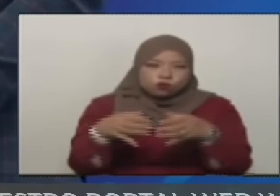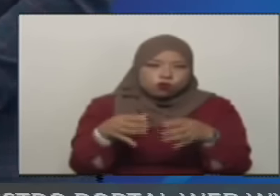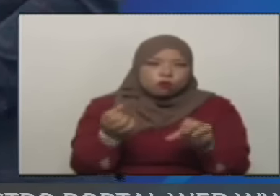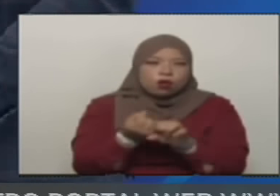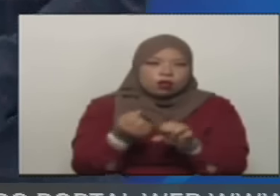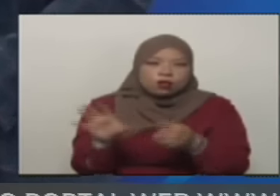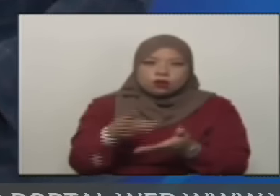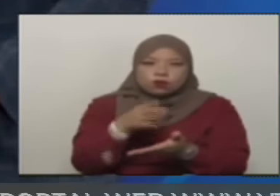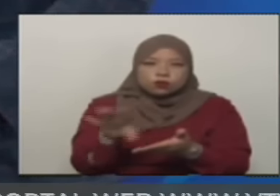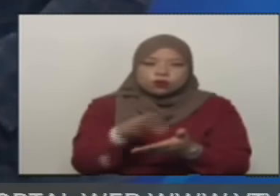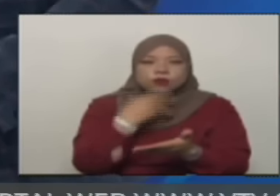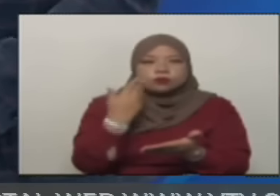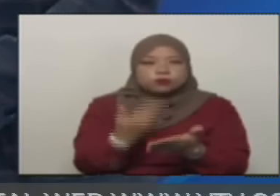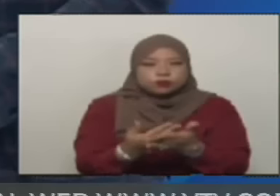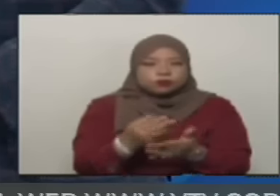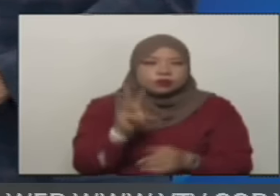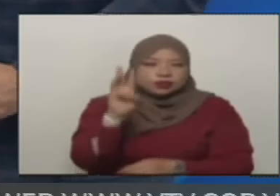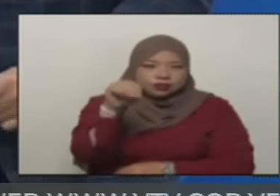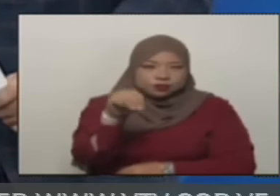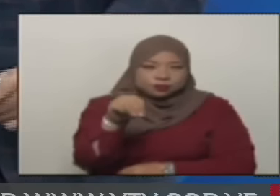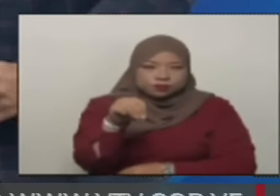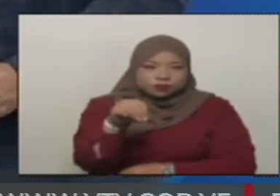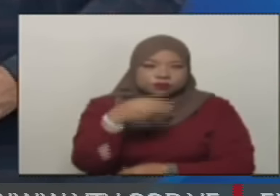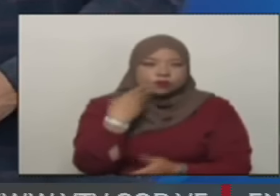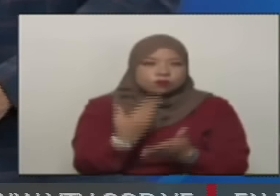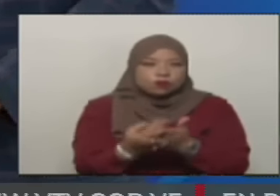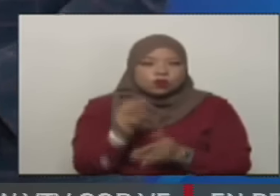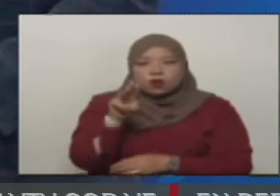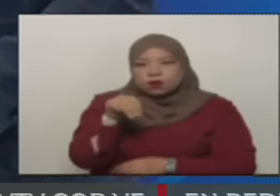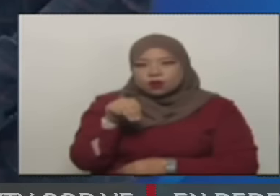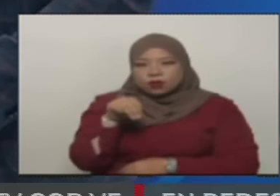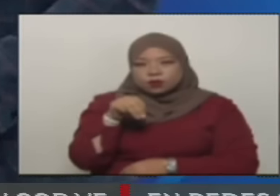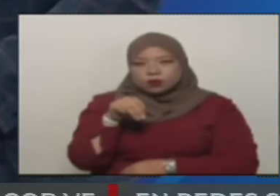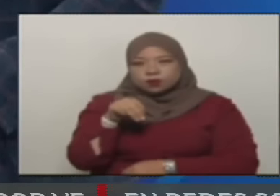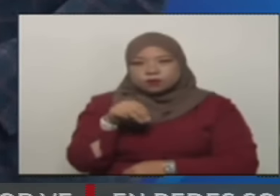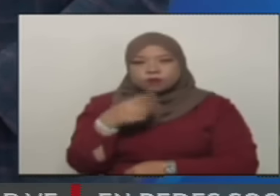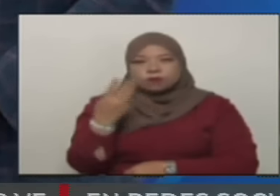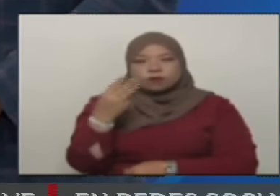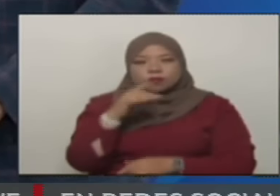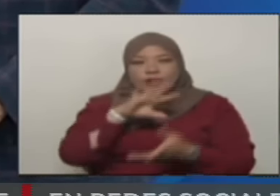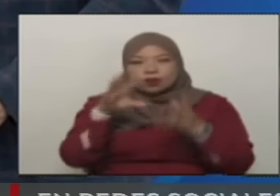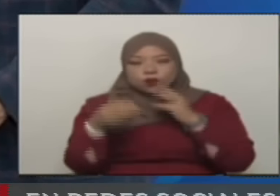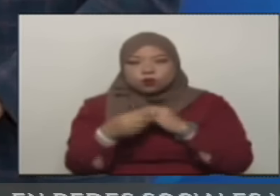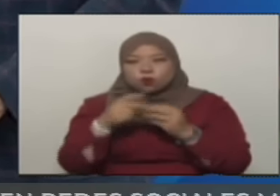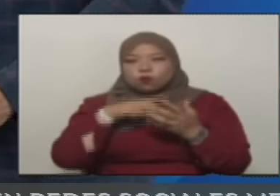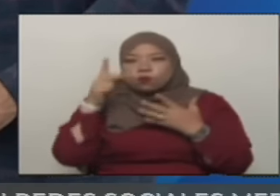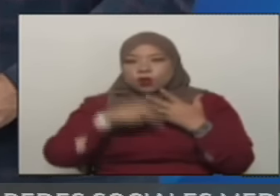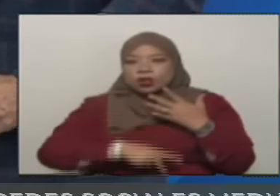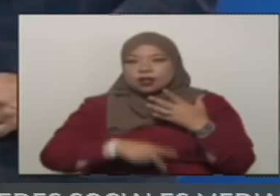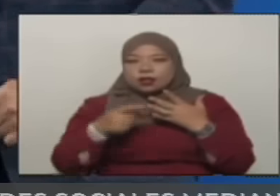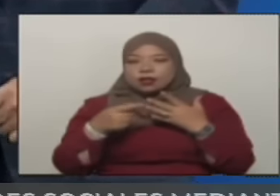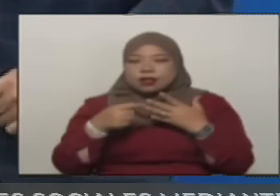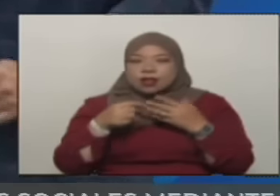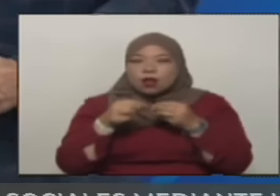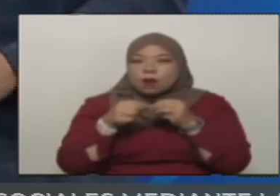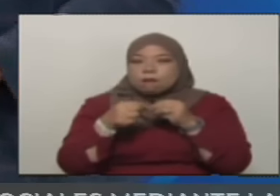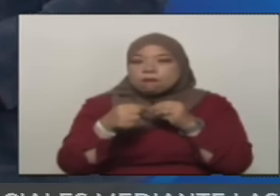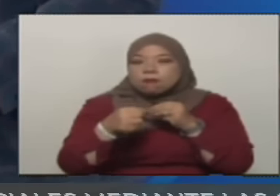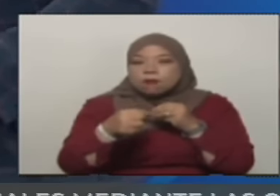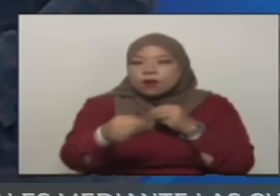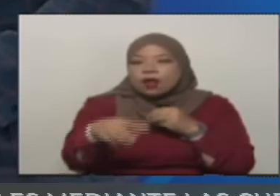en tremendo proyecto. Por eso que yo le digo Proyecto M. Porque Factor M se transformó en un proyecto que pica y se extiende y que